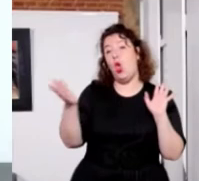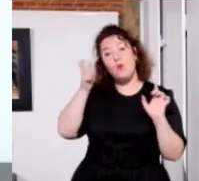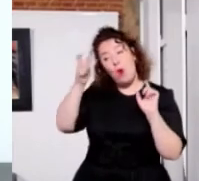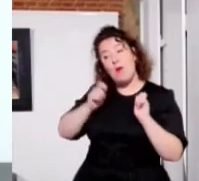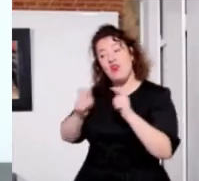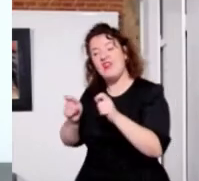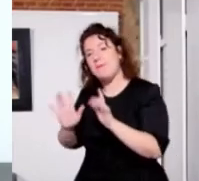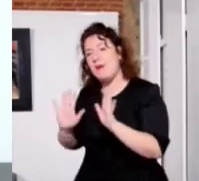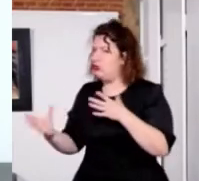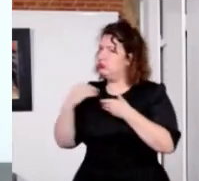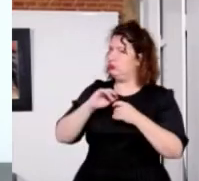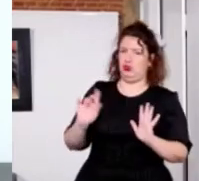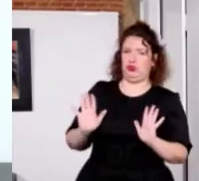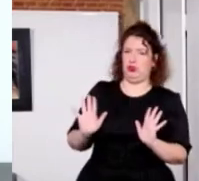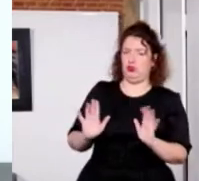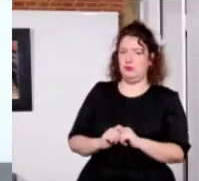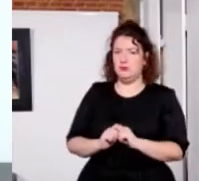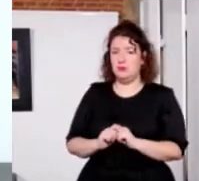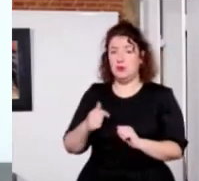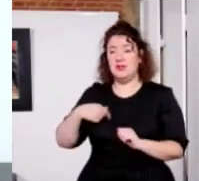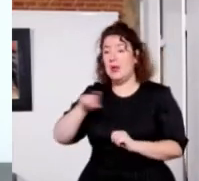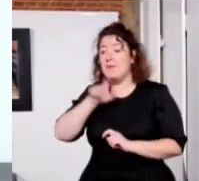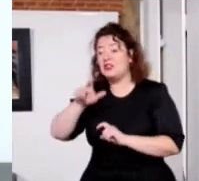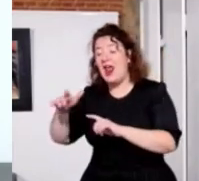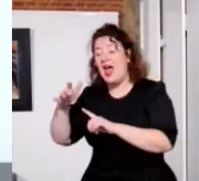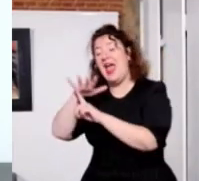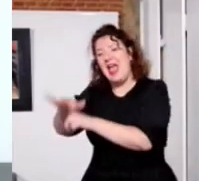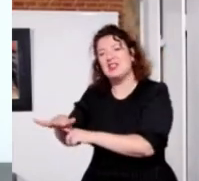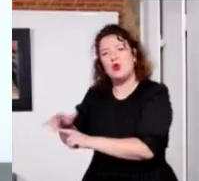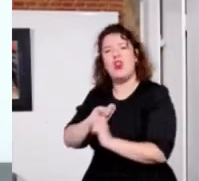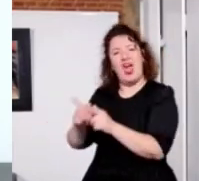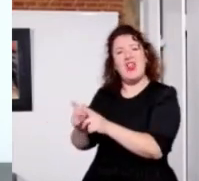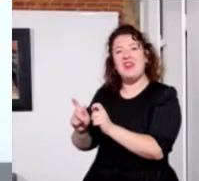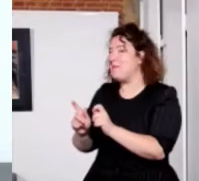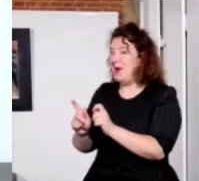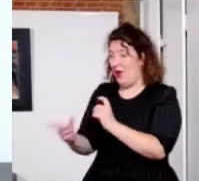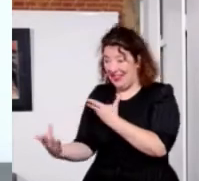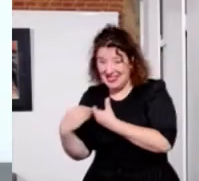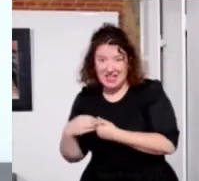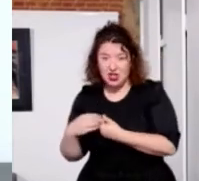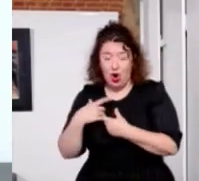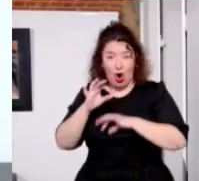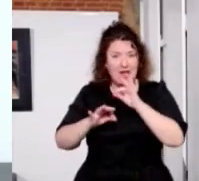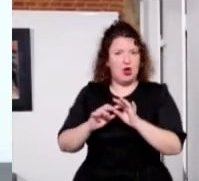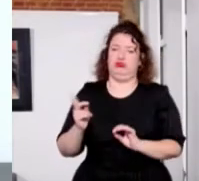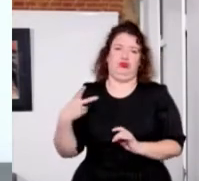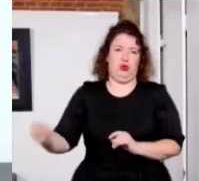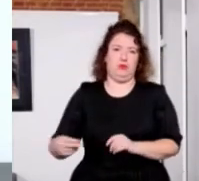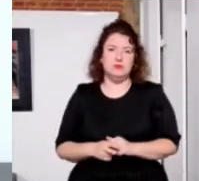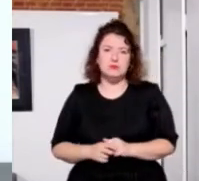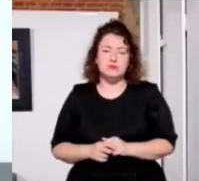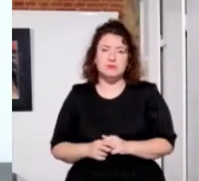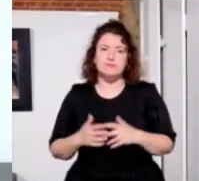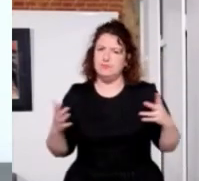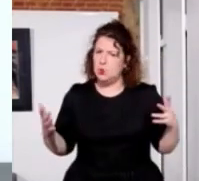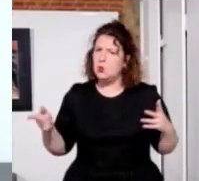pueblo. Todo para las personas en exclusión, pero sin las personas en exclusión. Y esto es un reto